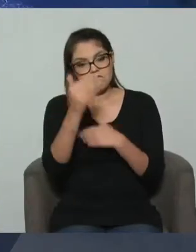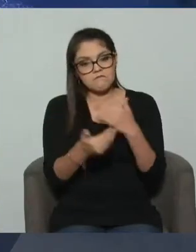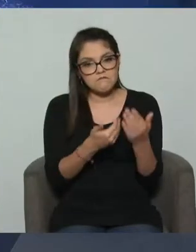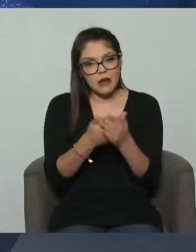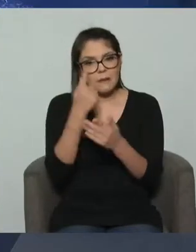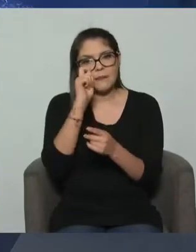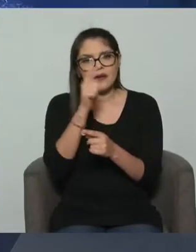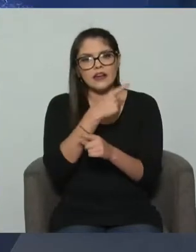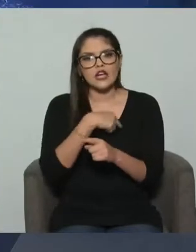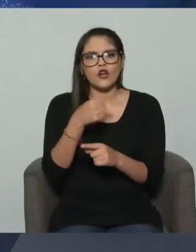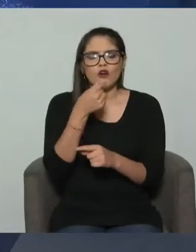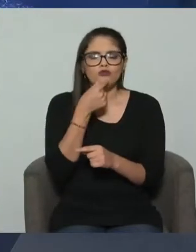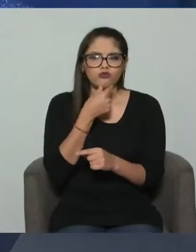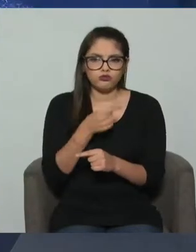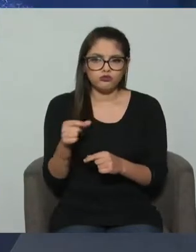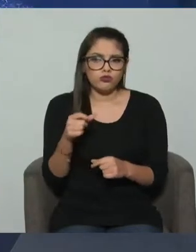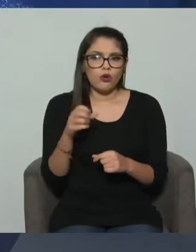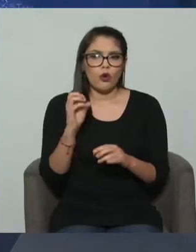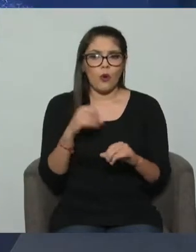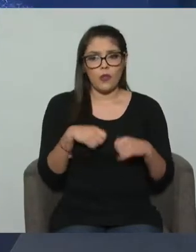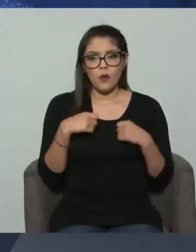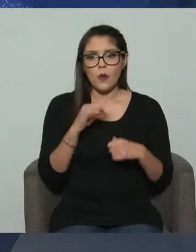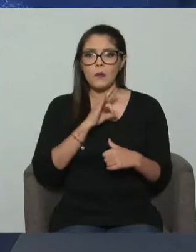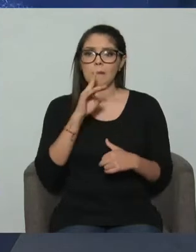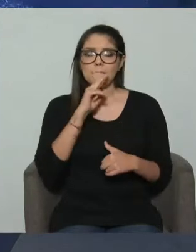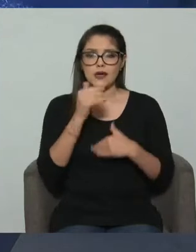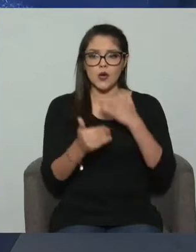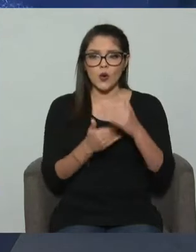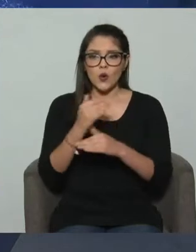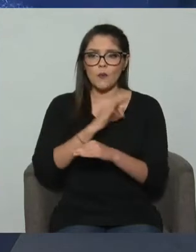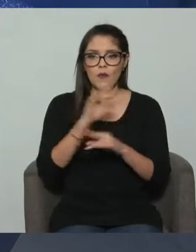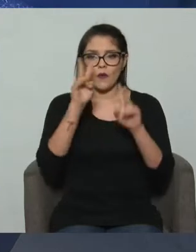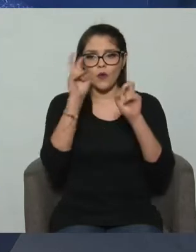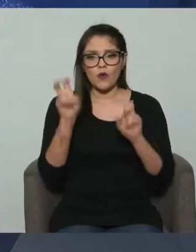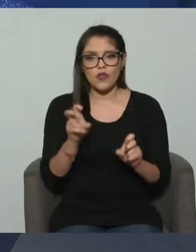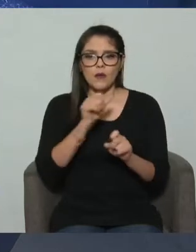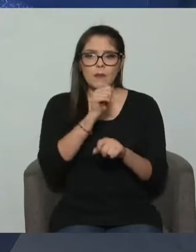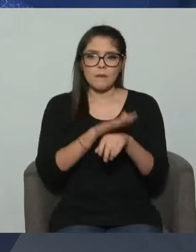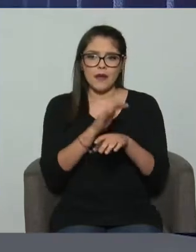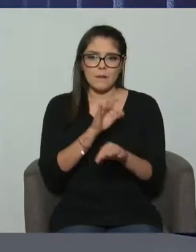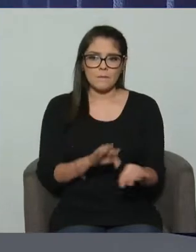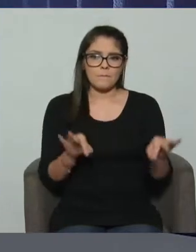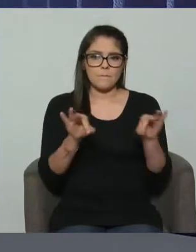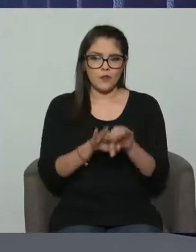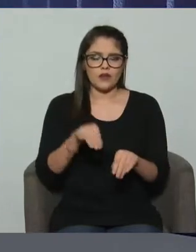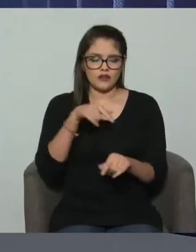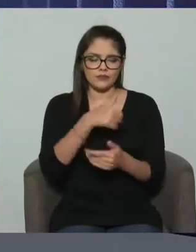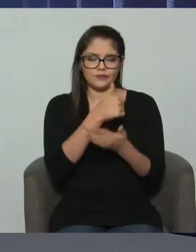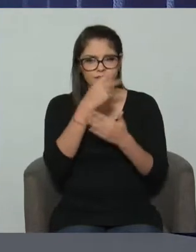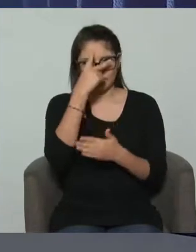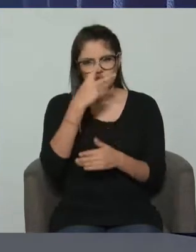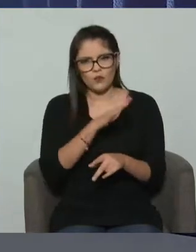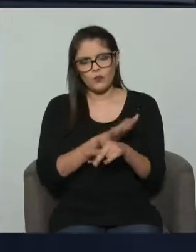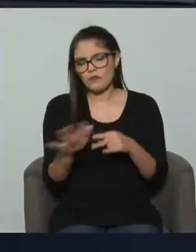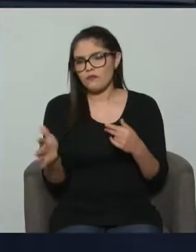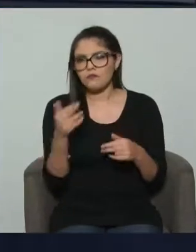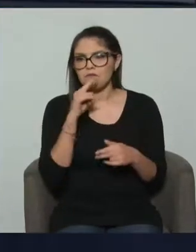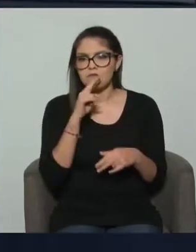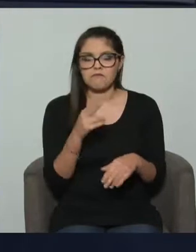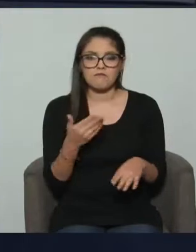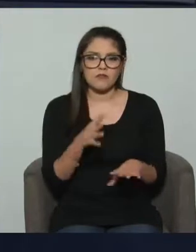niños y adolescentes mejore y podamos pues avanzar como en los temas urgentes a nivel nacional. ¿Y cuál es el balance? ¿Cuál es el resultado?